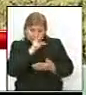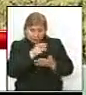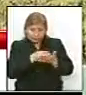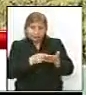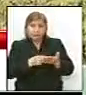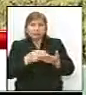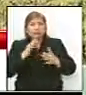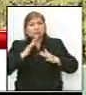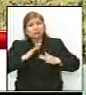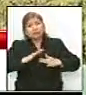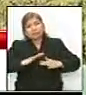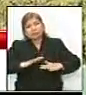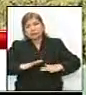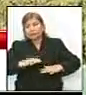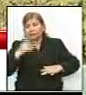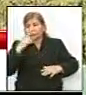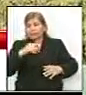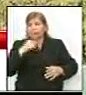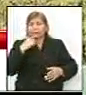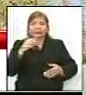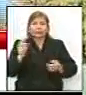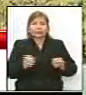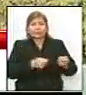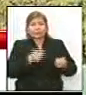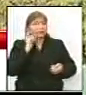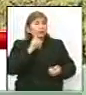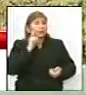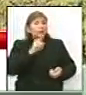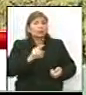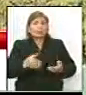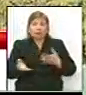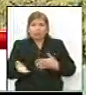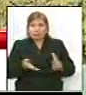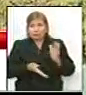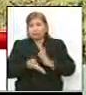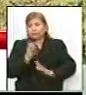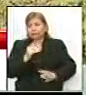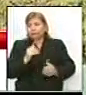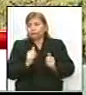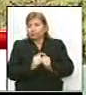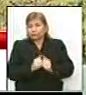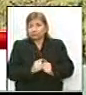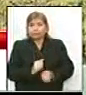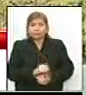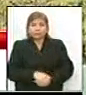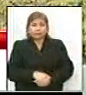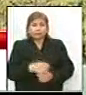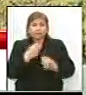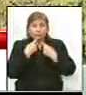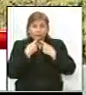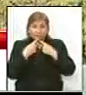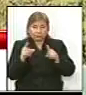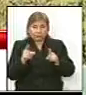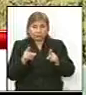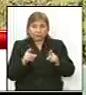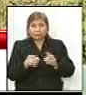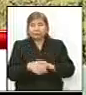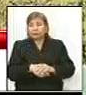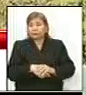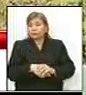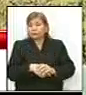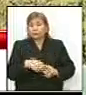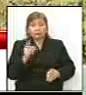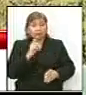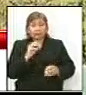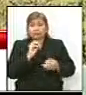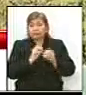nuestra tranquilidad, para mecernos cada vez que pueda. En tal sentido, nosotros anunciamos, congresista, si en el caso no